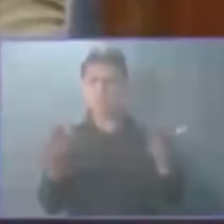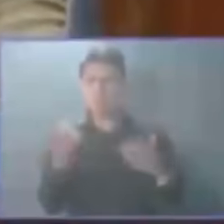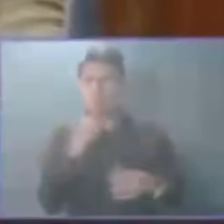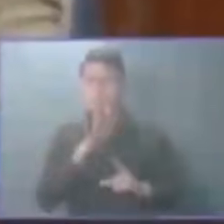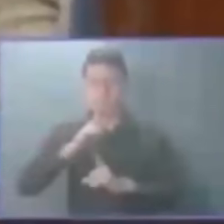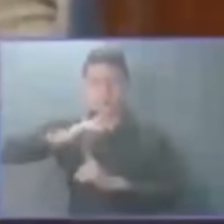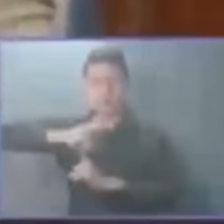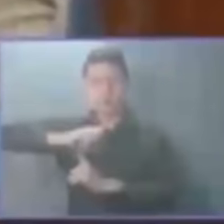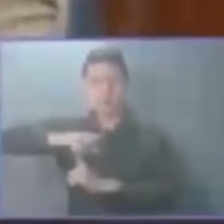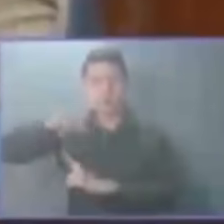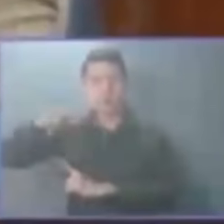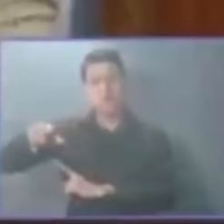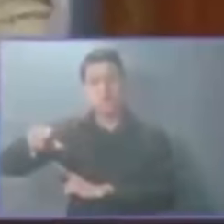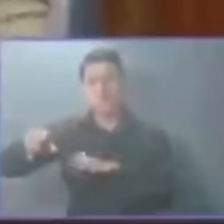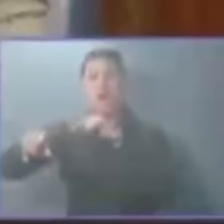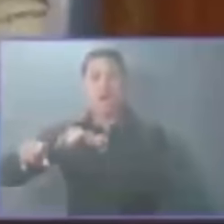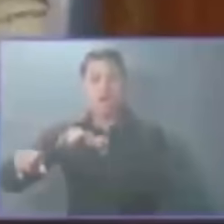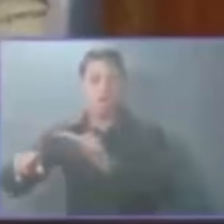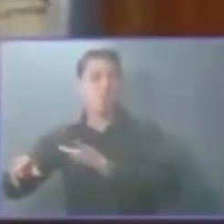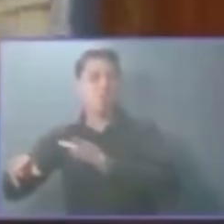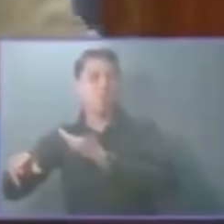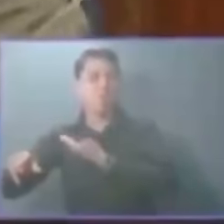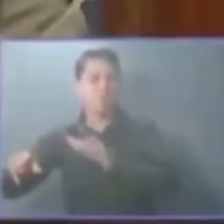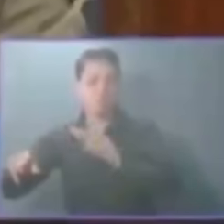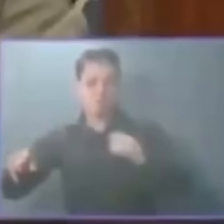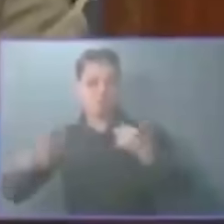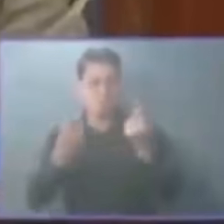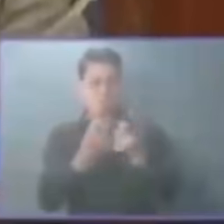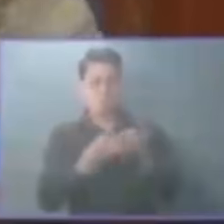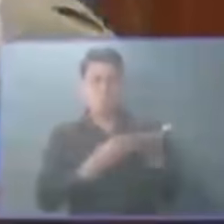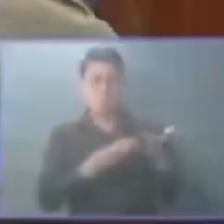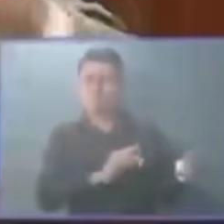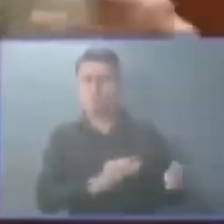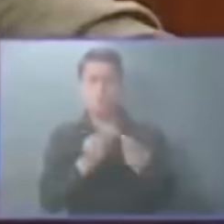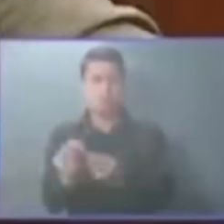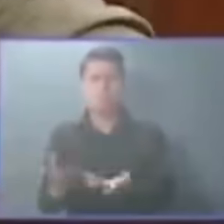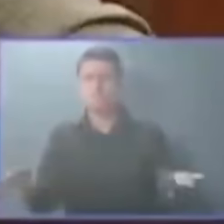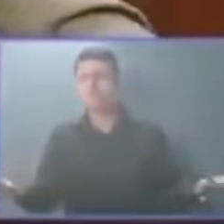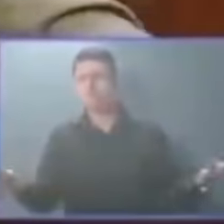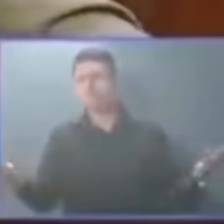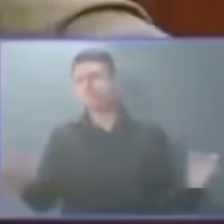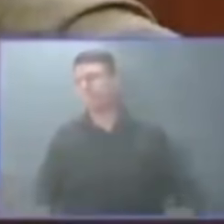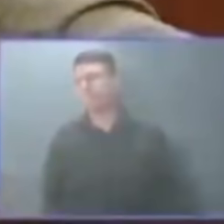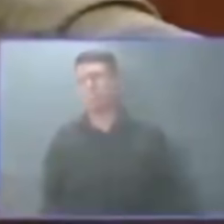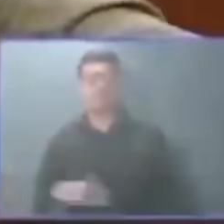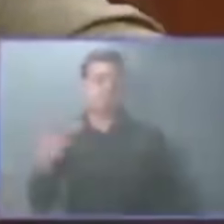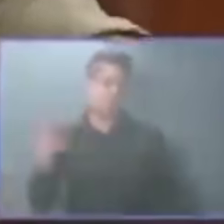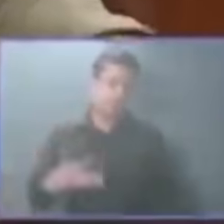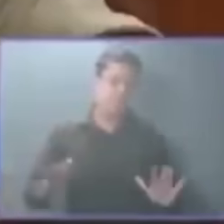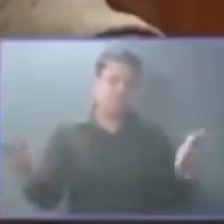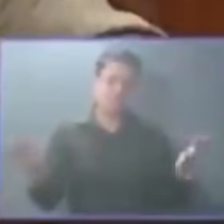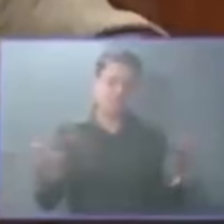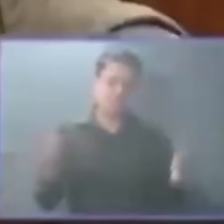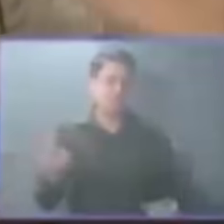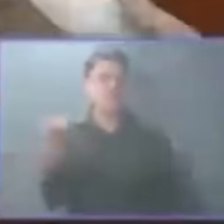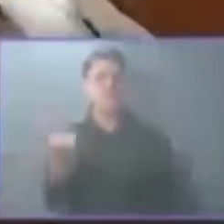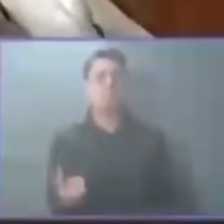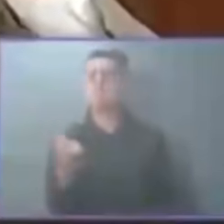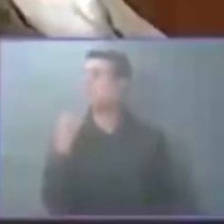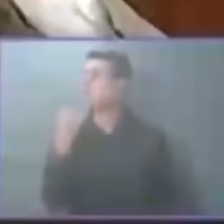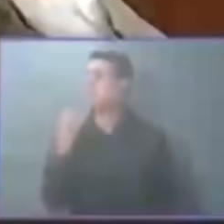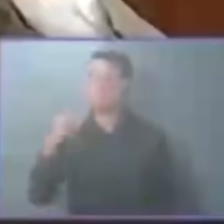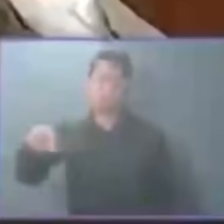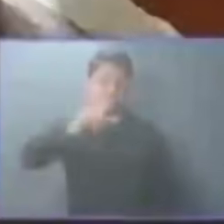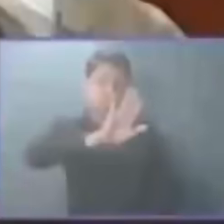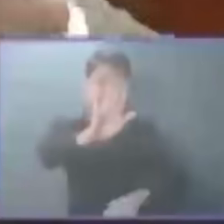Ilopango. De eso se va a agarrar para no darles el pisto. Les va a jugar la cara como lo ha hecho un montón de veces. Pero allá